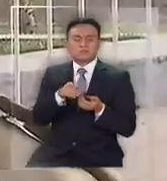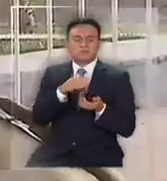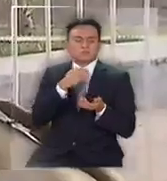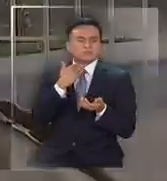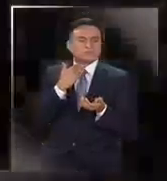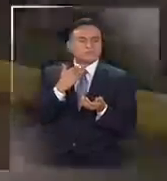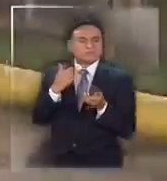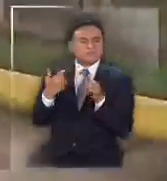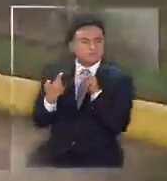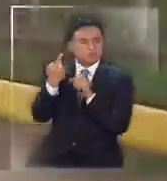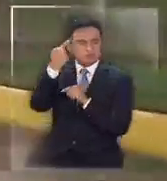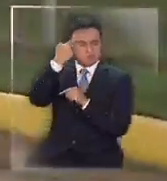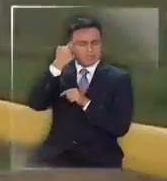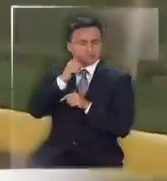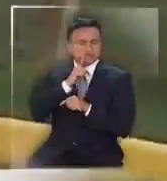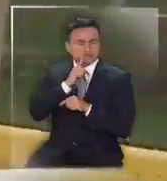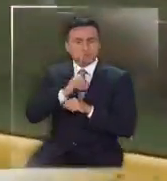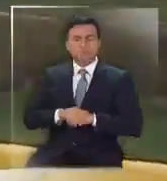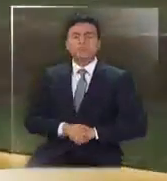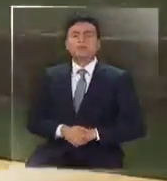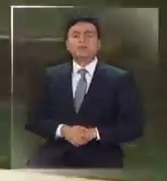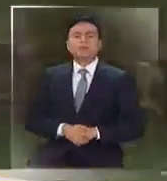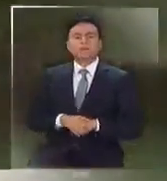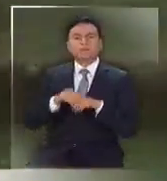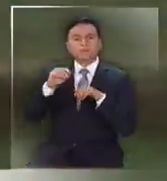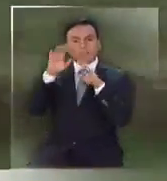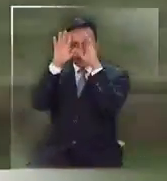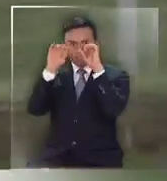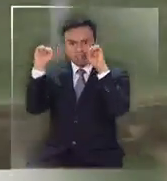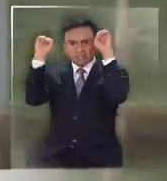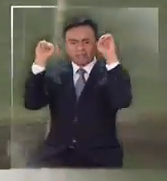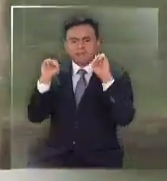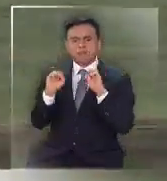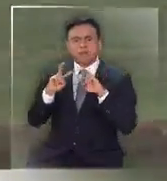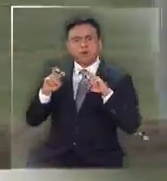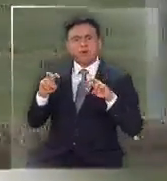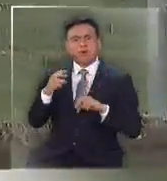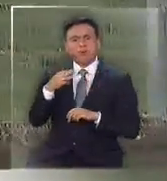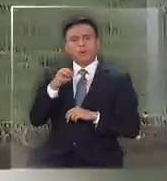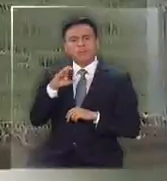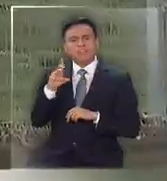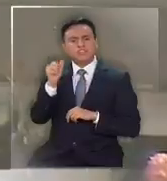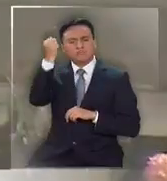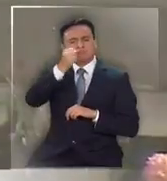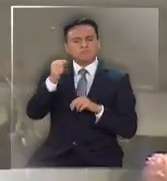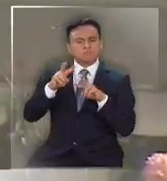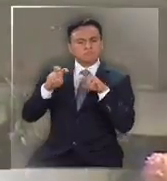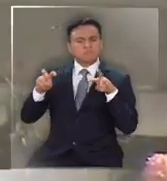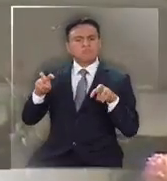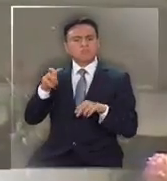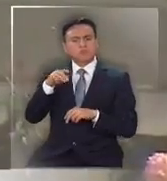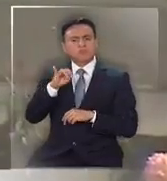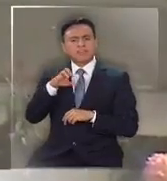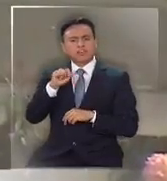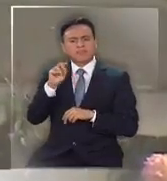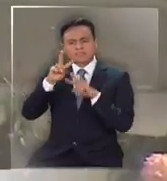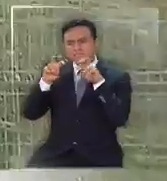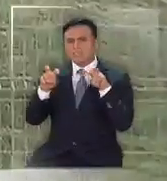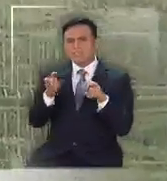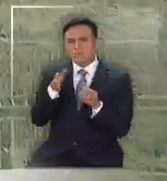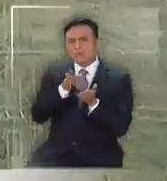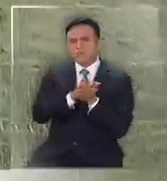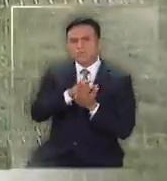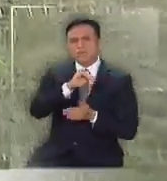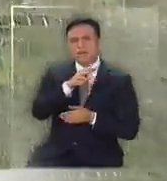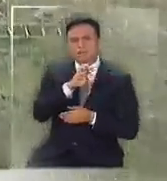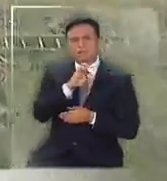impacto balístico en su cabeza, ¿no? Para ello, la Fiscalía dispuso que la Brigada de Homicidios Metropolitana investigue quién o quiénes dieron muerte a